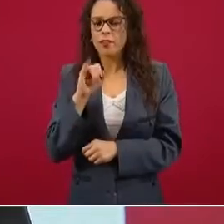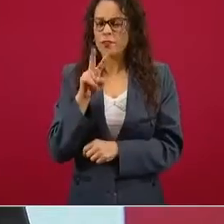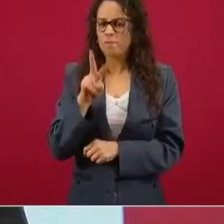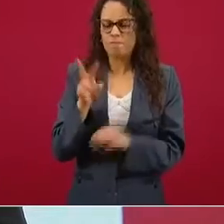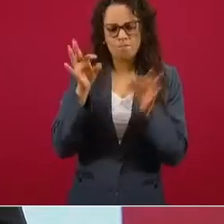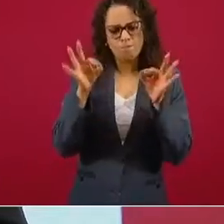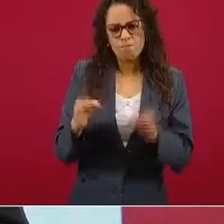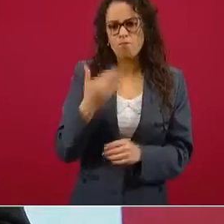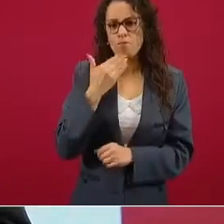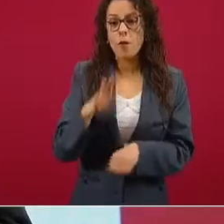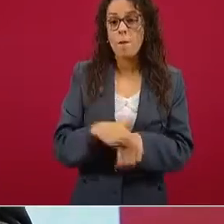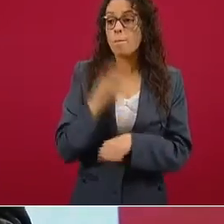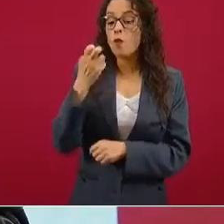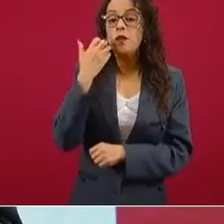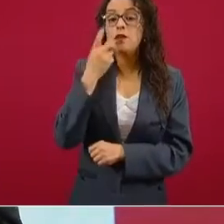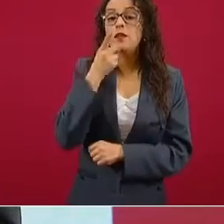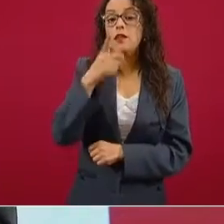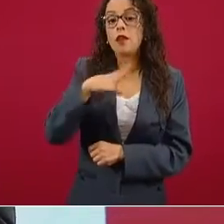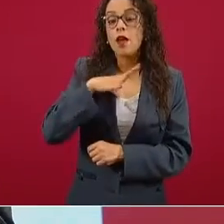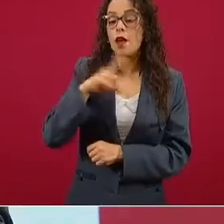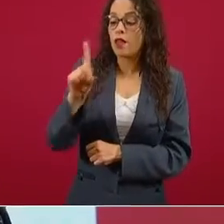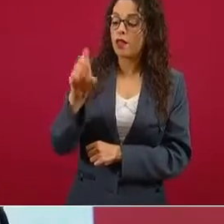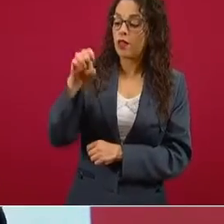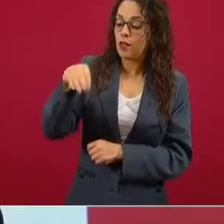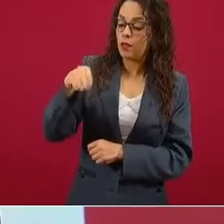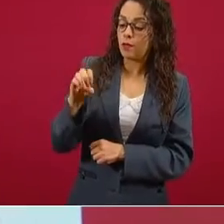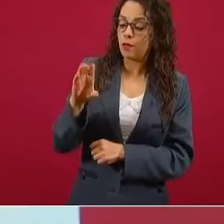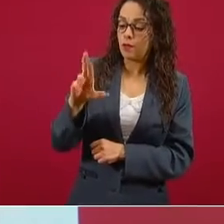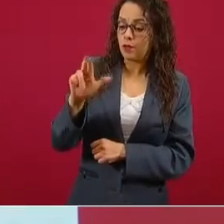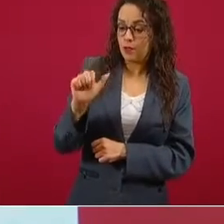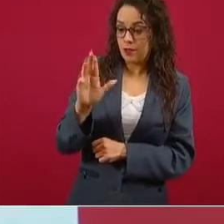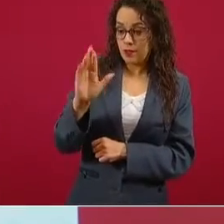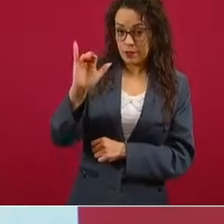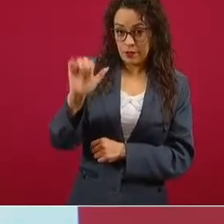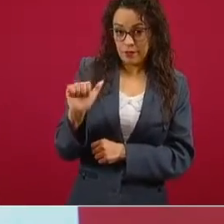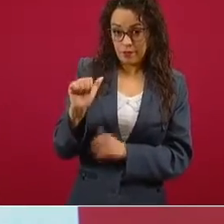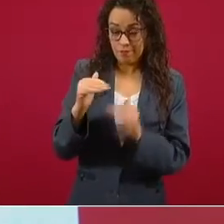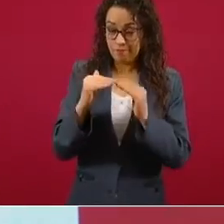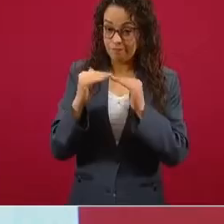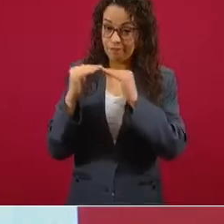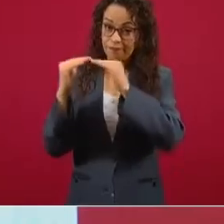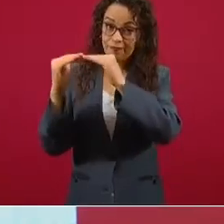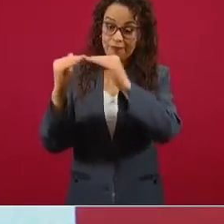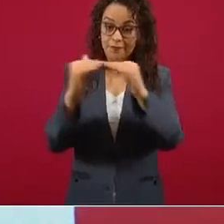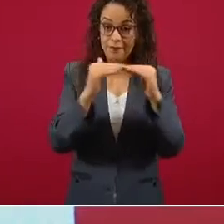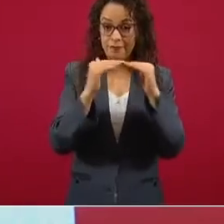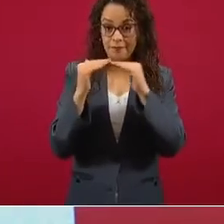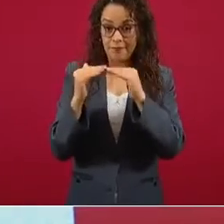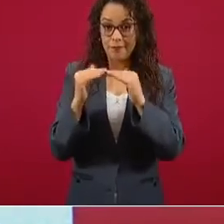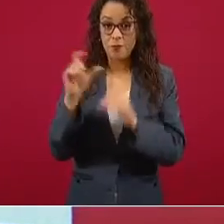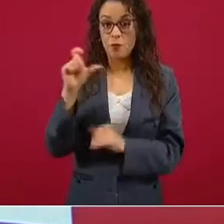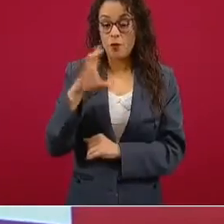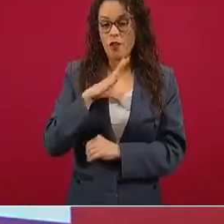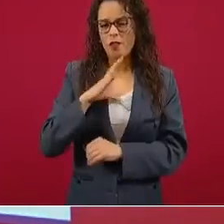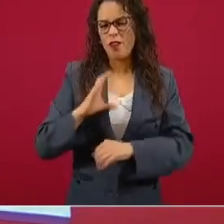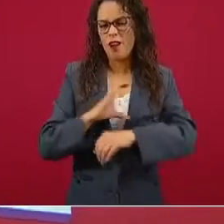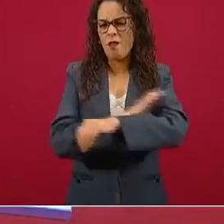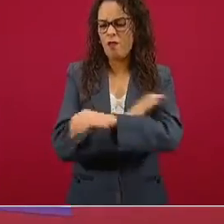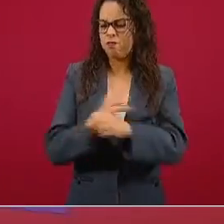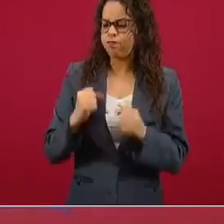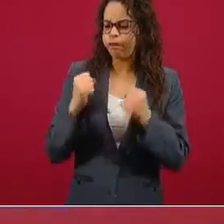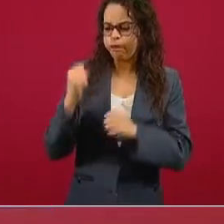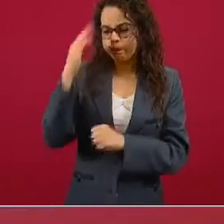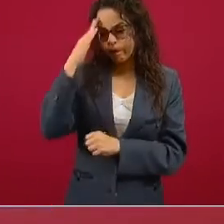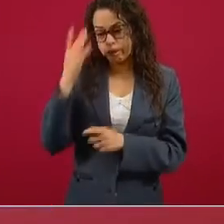democracia. En las dictaduras, pues nadie protesta, o protestan con